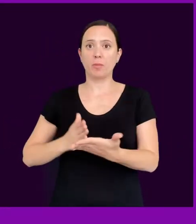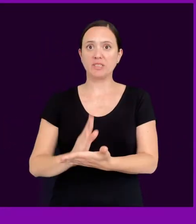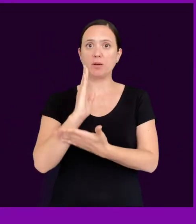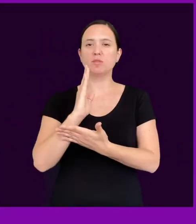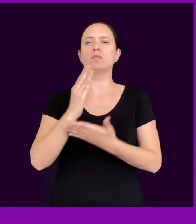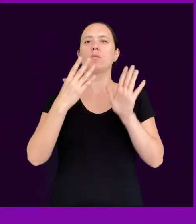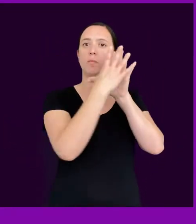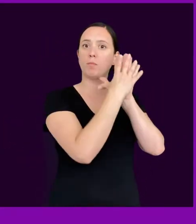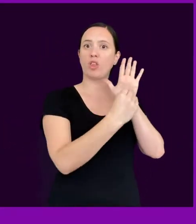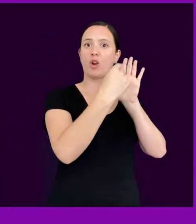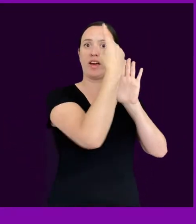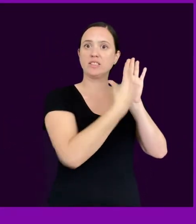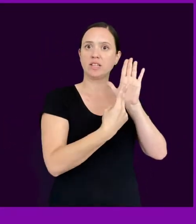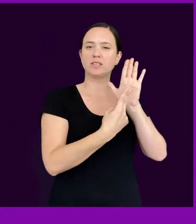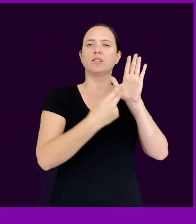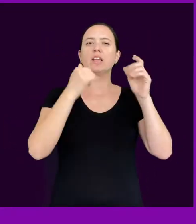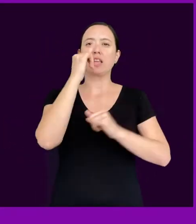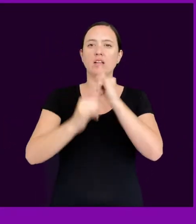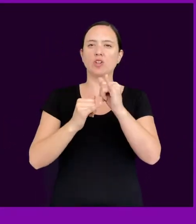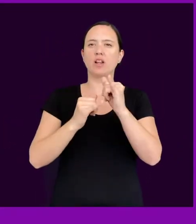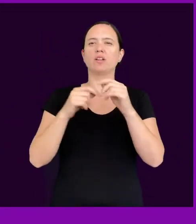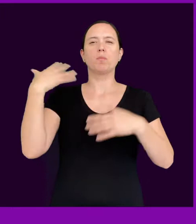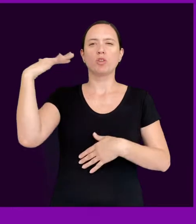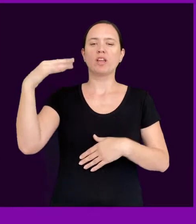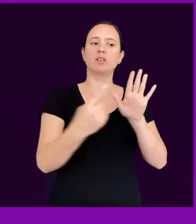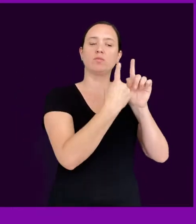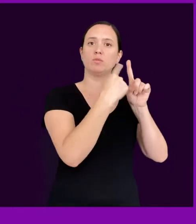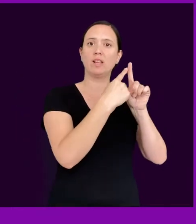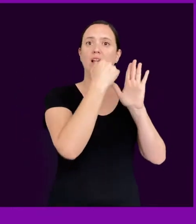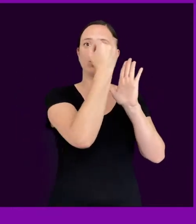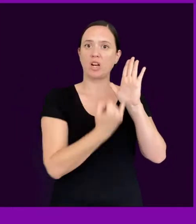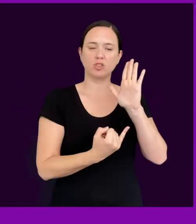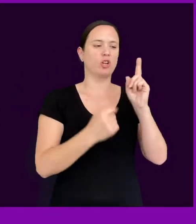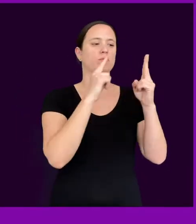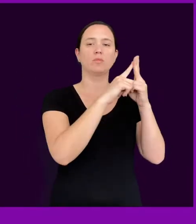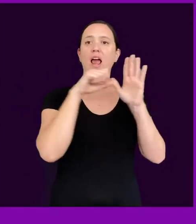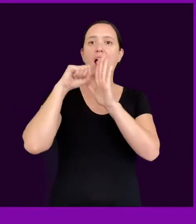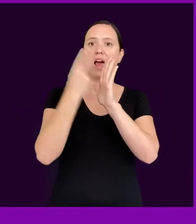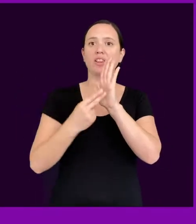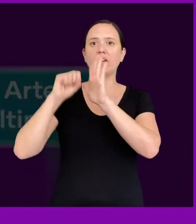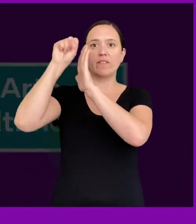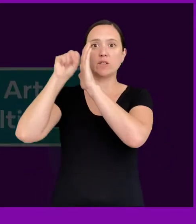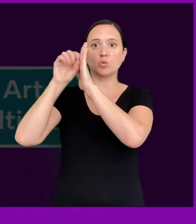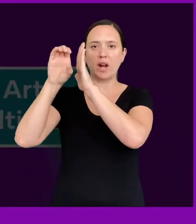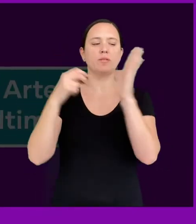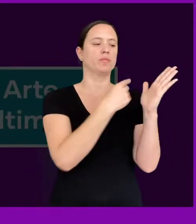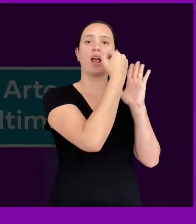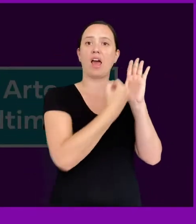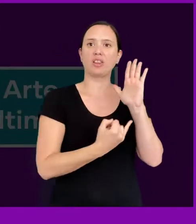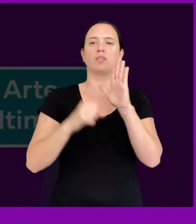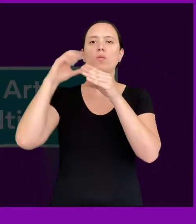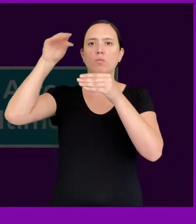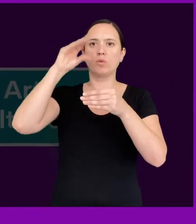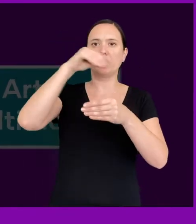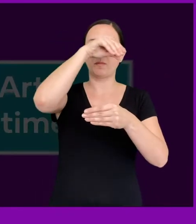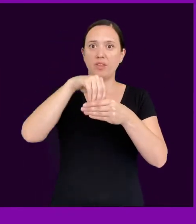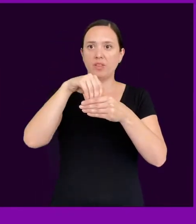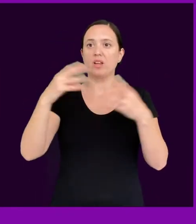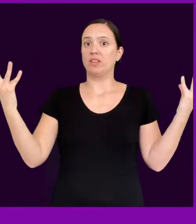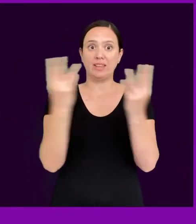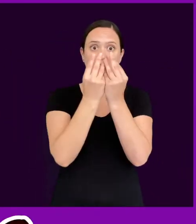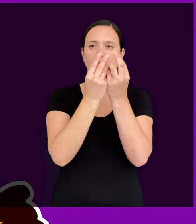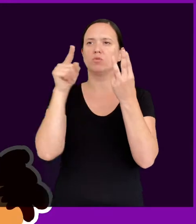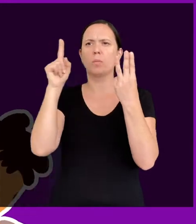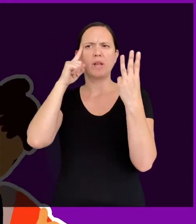te mostraremos referentes internacionales destacados, ilustración, arte audiovisual y arte multimedia.